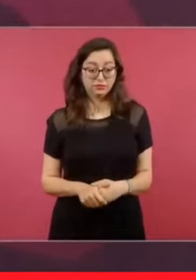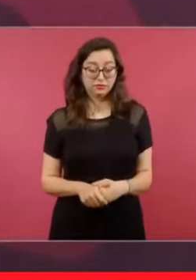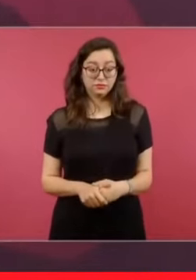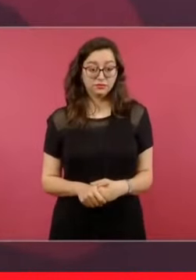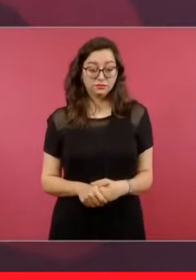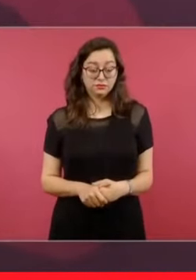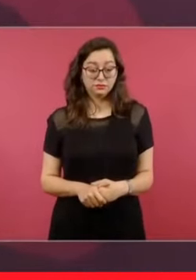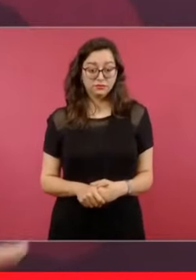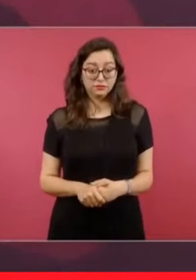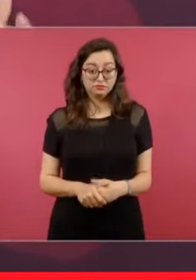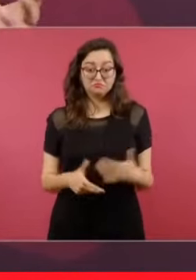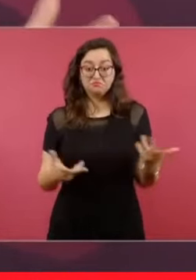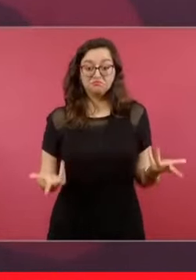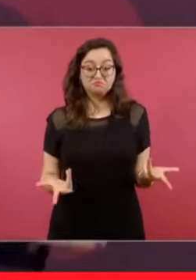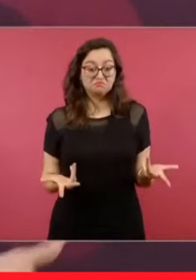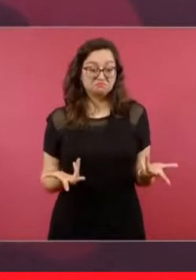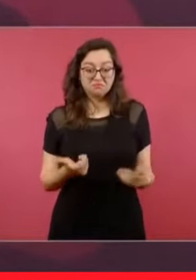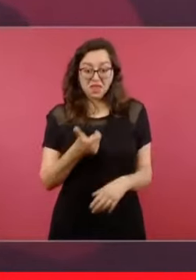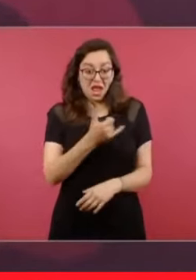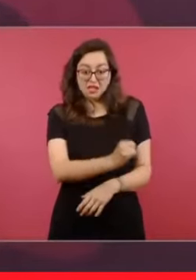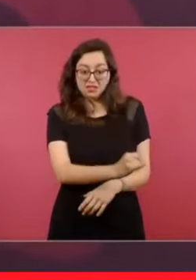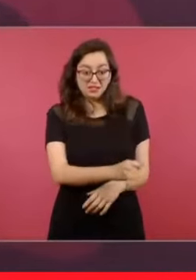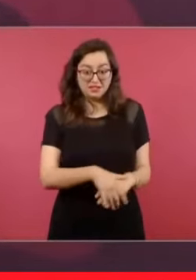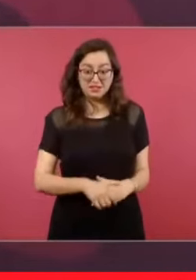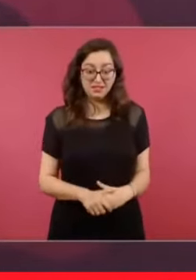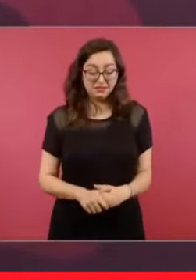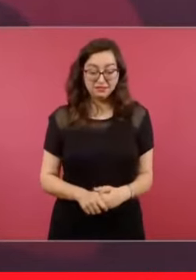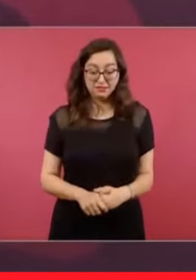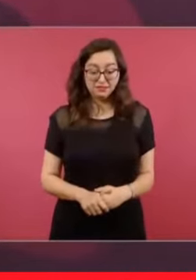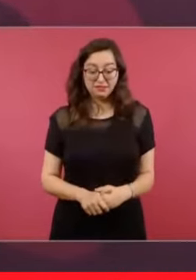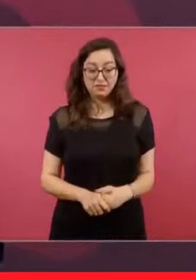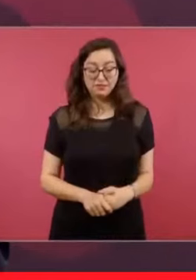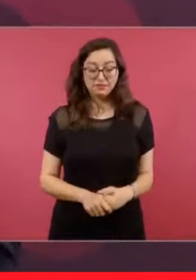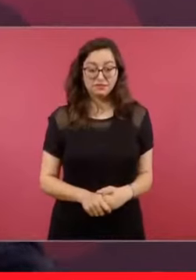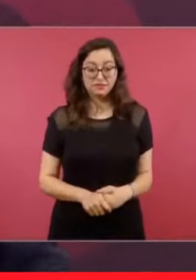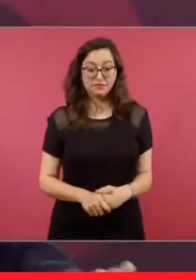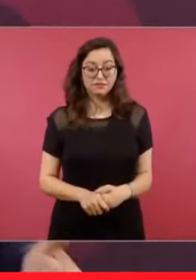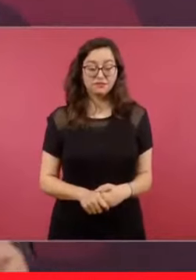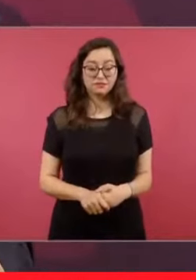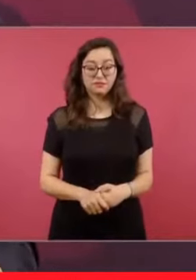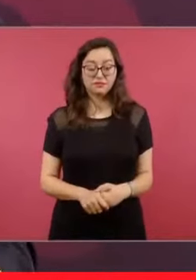económicos eso es lo que eh